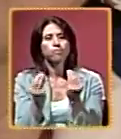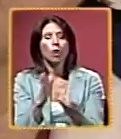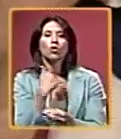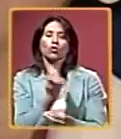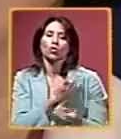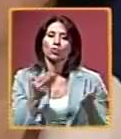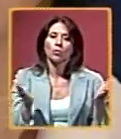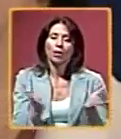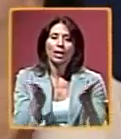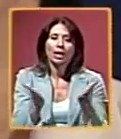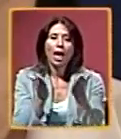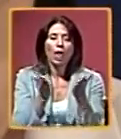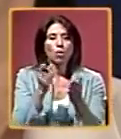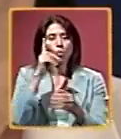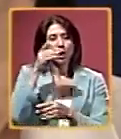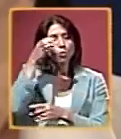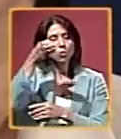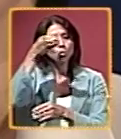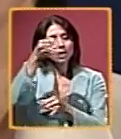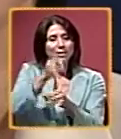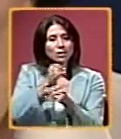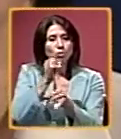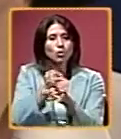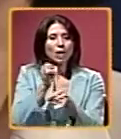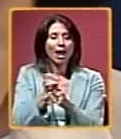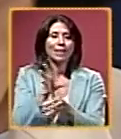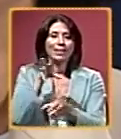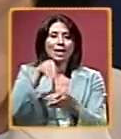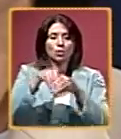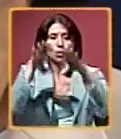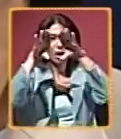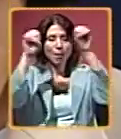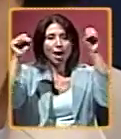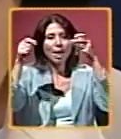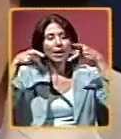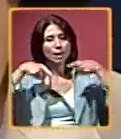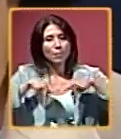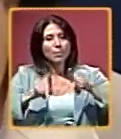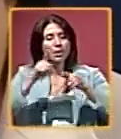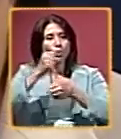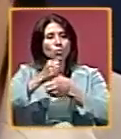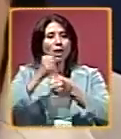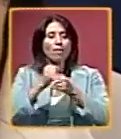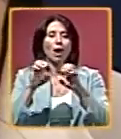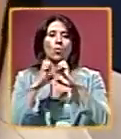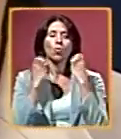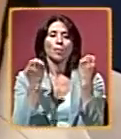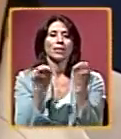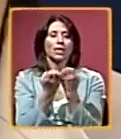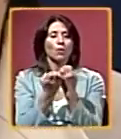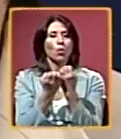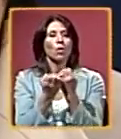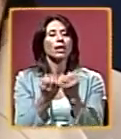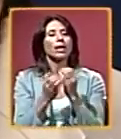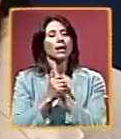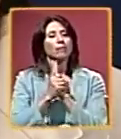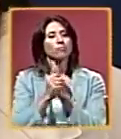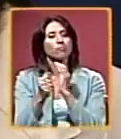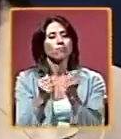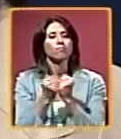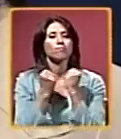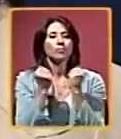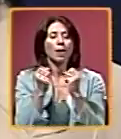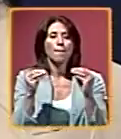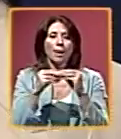una cultura en estos meses institucional dentro de la embajada que permite un trabajo colectivo que potencie más todavía los